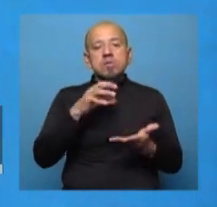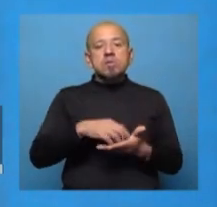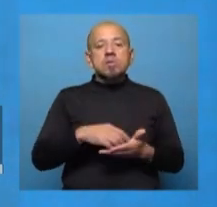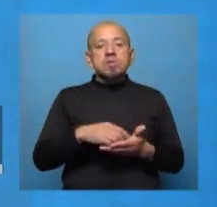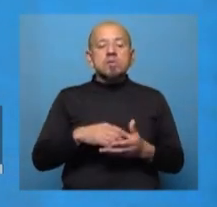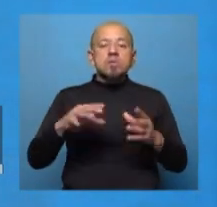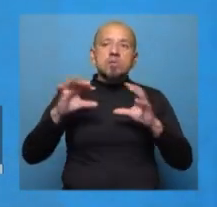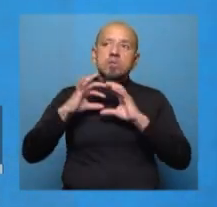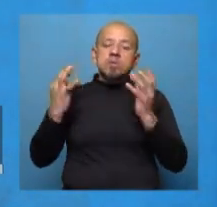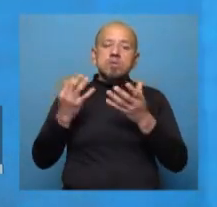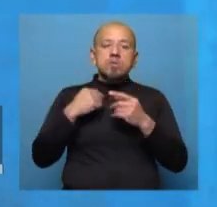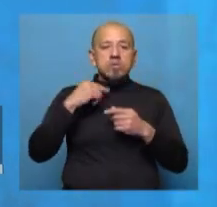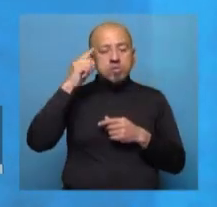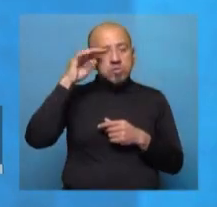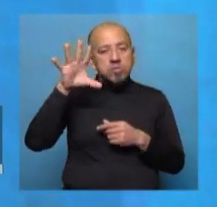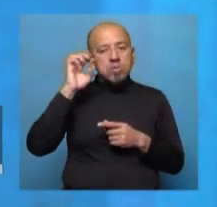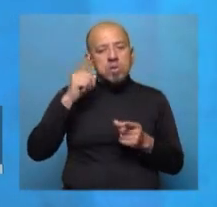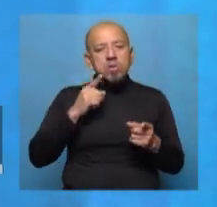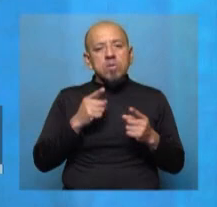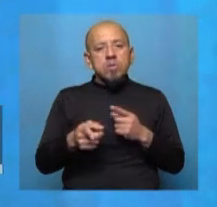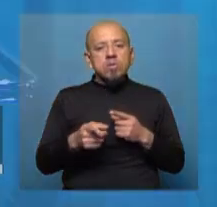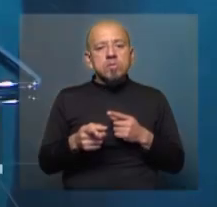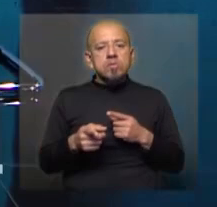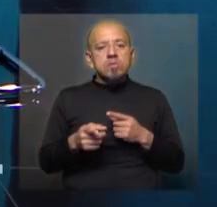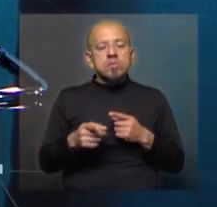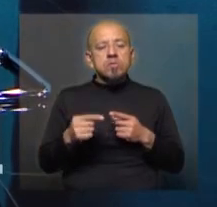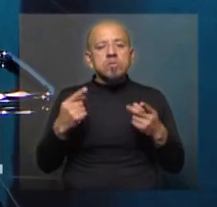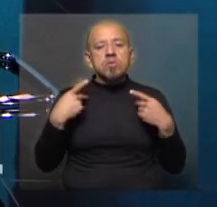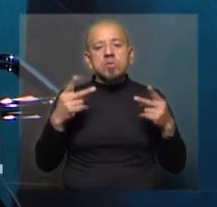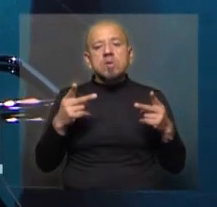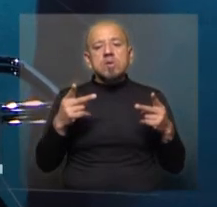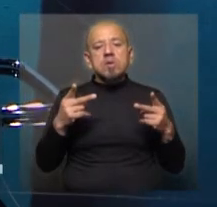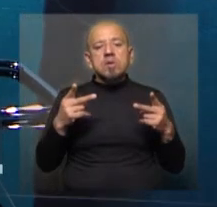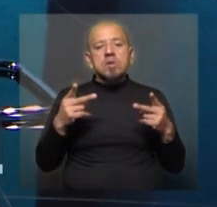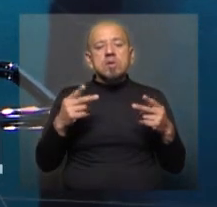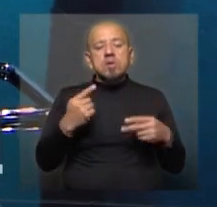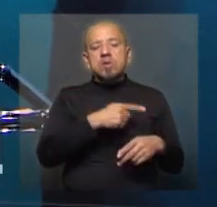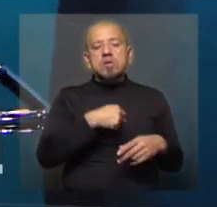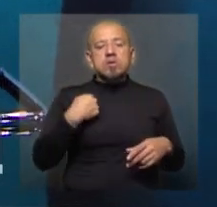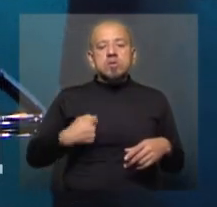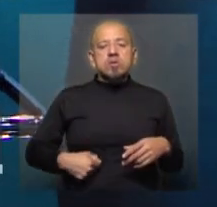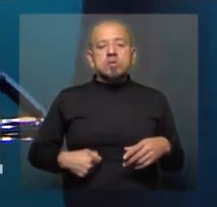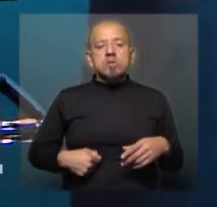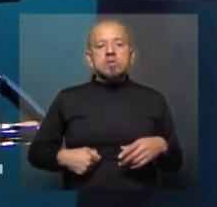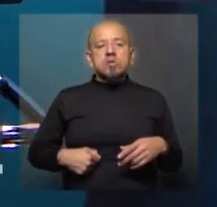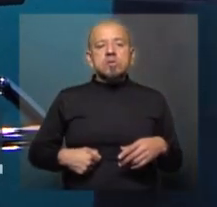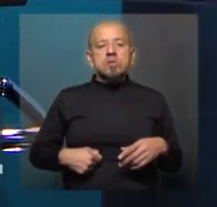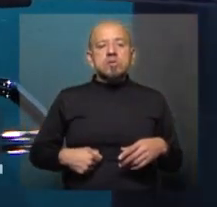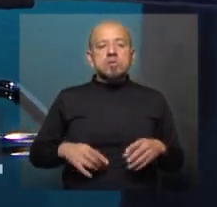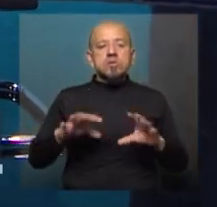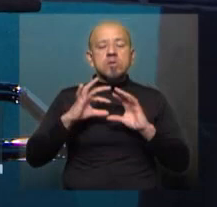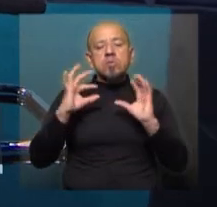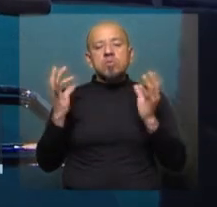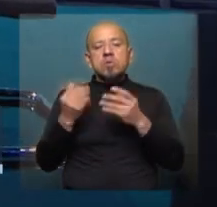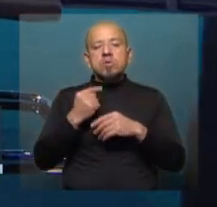mundial recuerdo muy especialmente un viaje a China porque finalmente la disputa por el Mundial del 2030